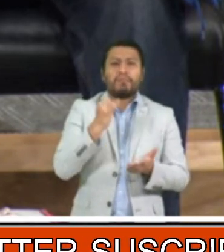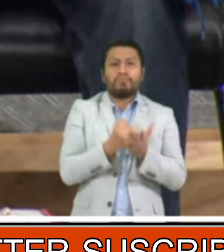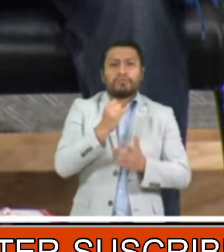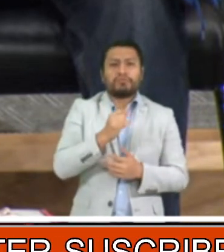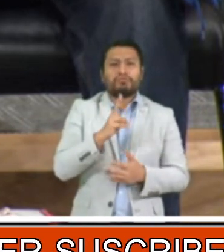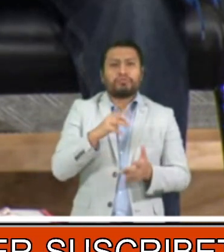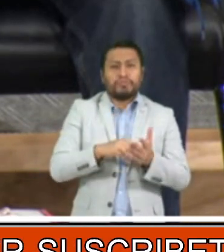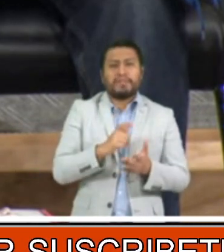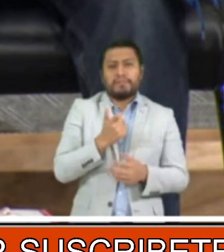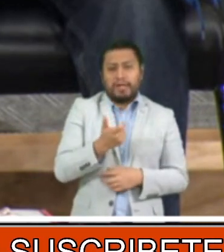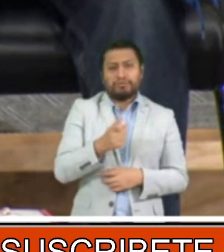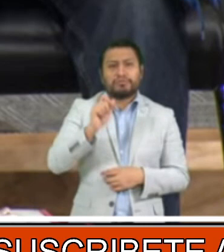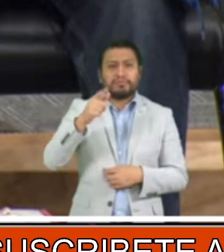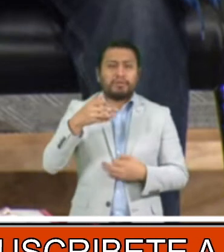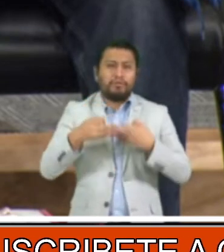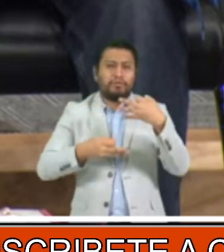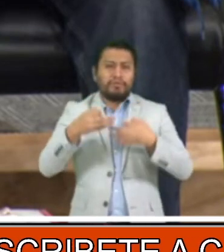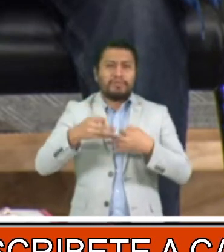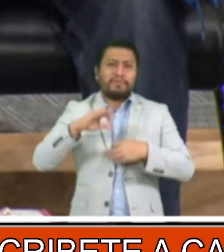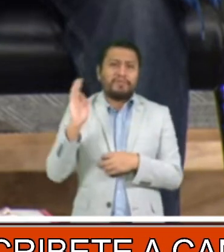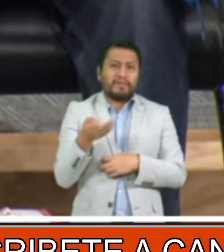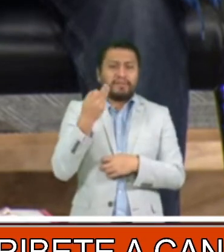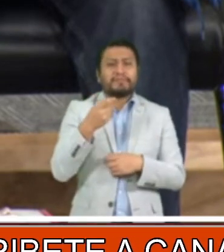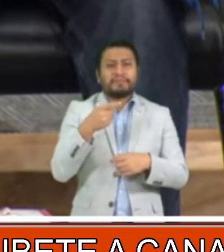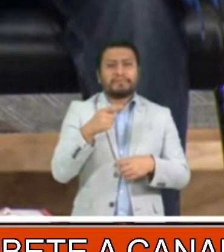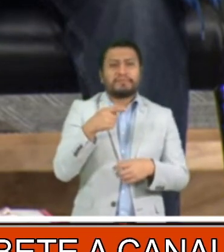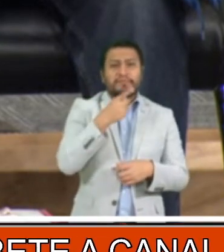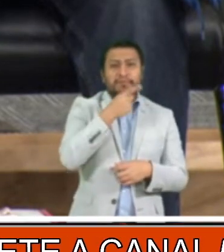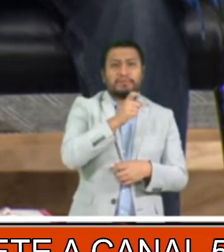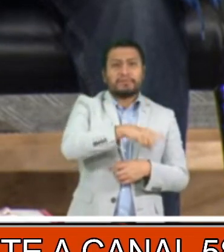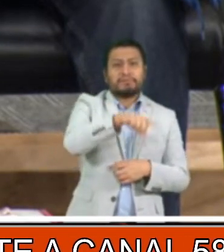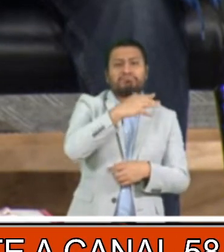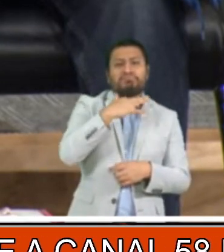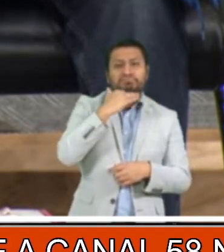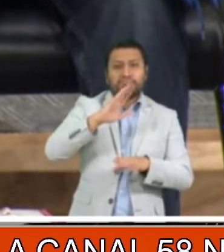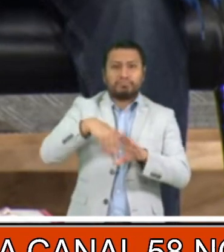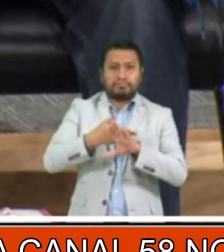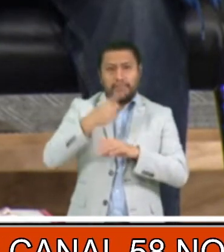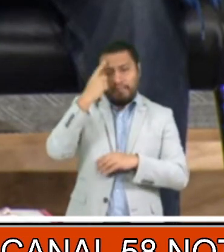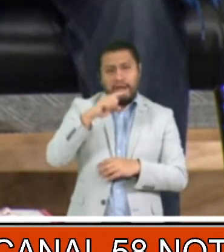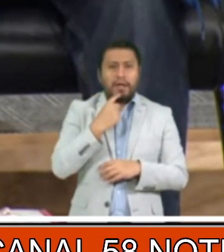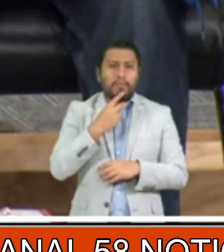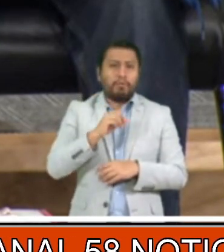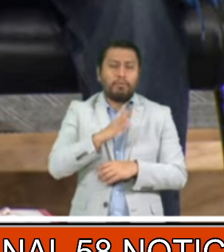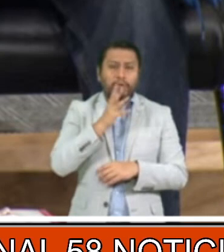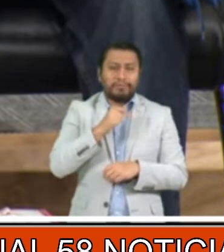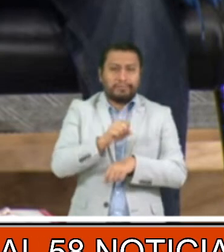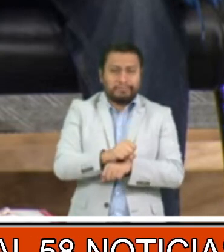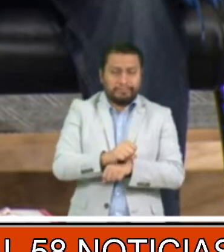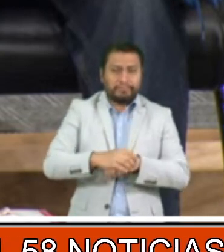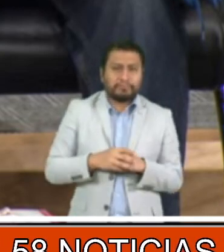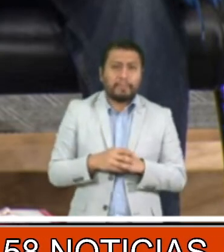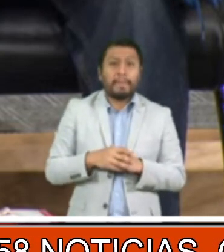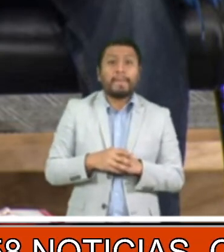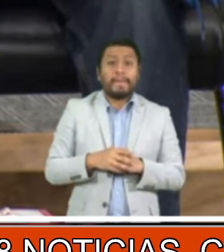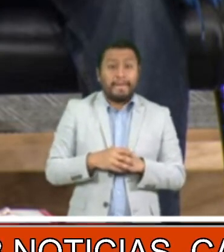determinó un juez federal, aduciendo que lo hacían para que Andrés Manuel no fuera arrestado por desacato.